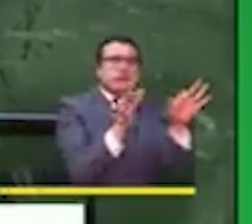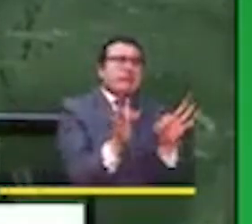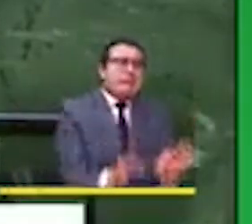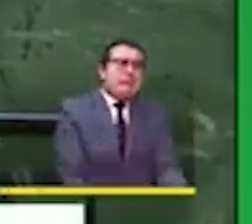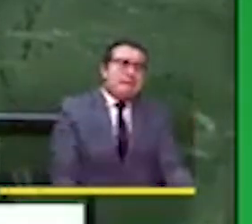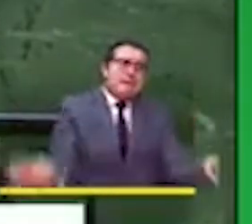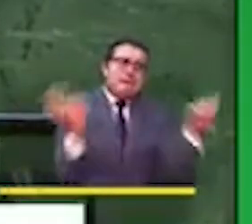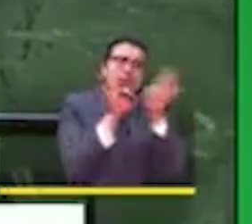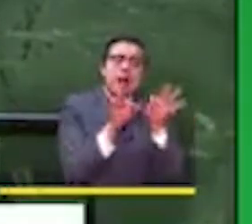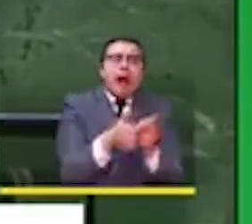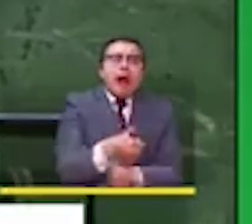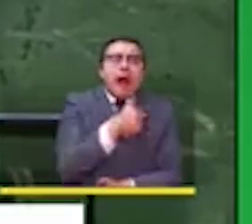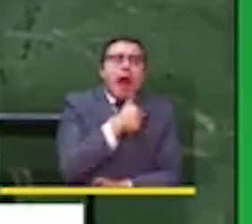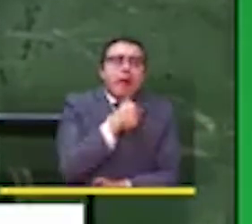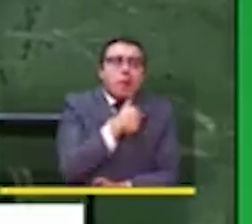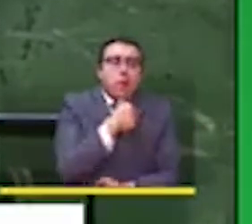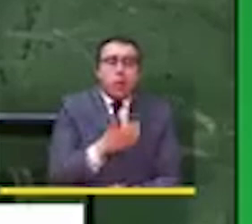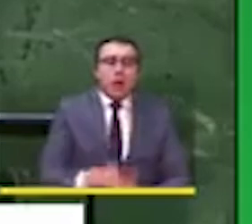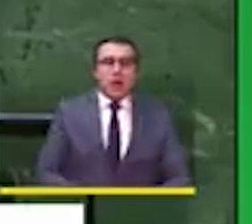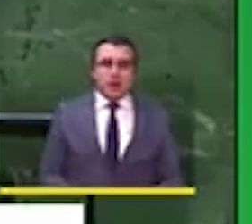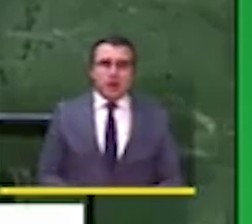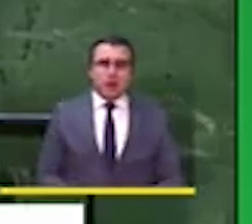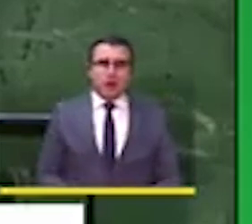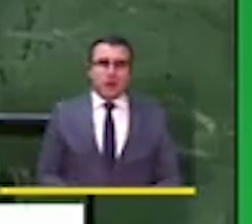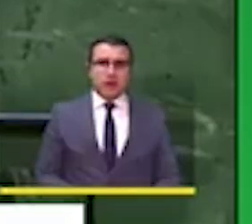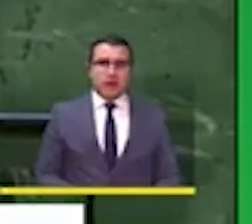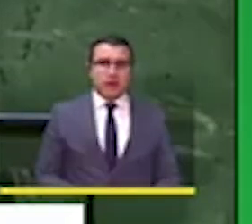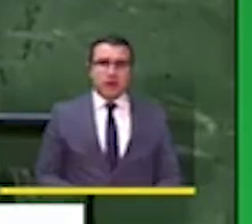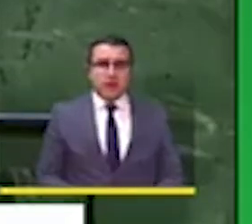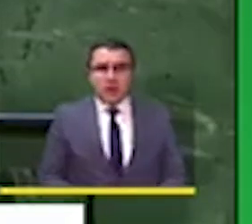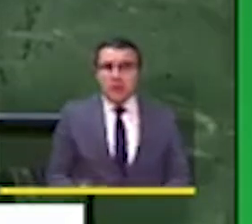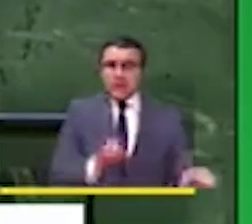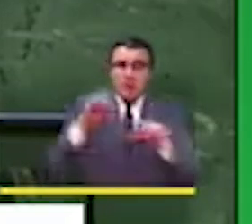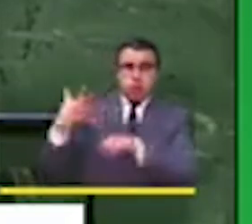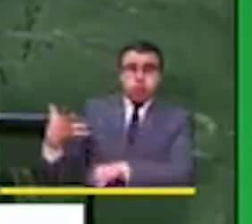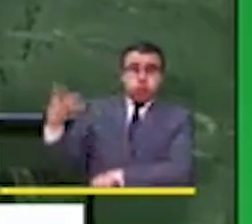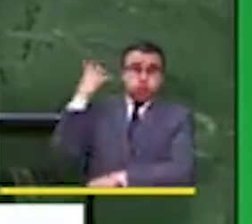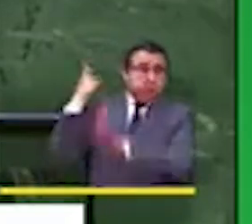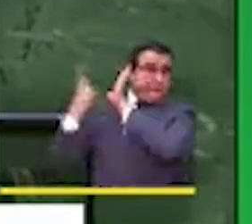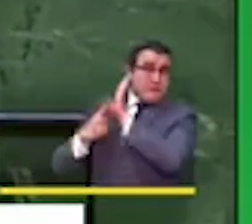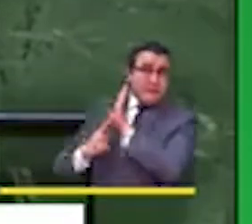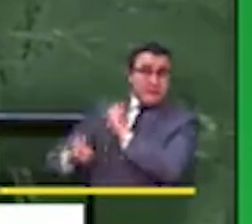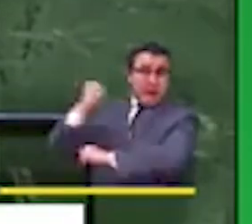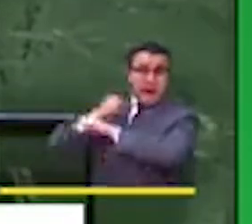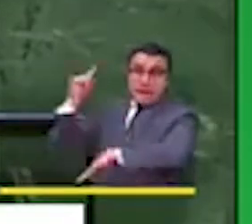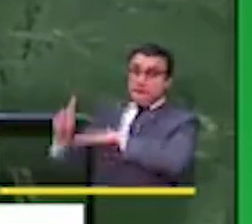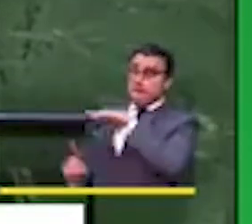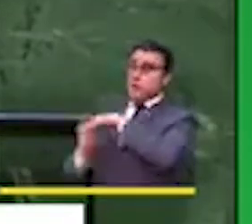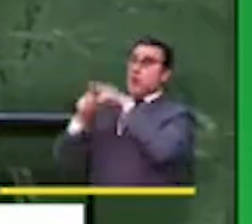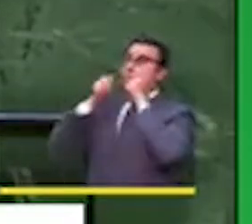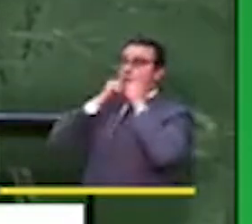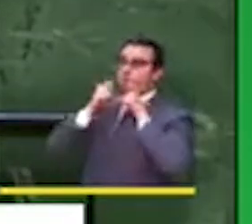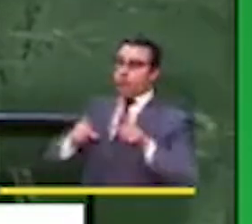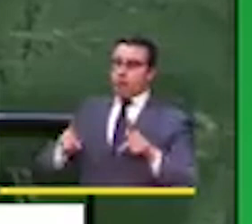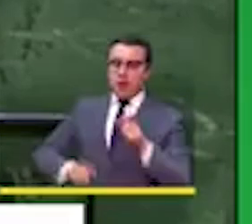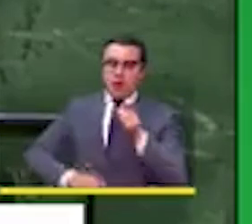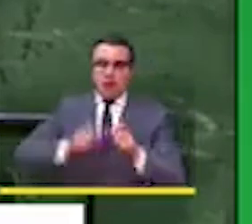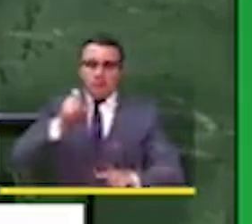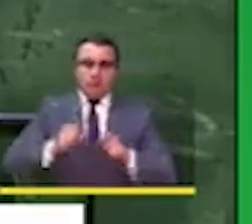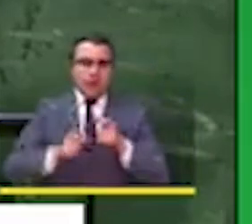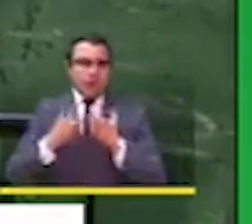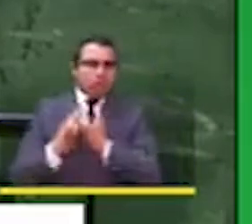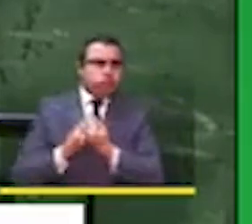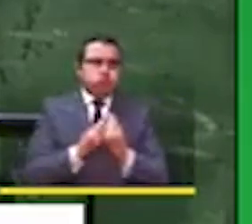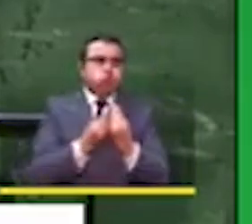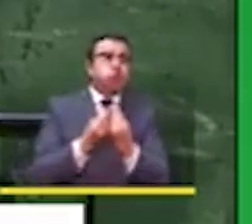agua. Como desde los inicios milenarios de la humanidad, los pueblos irán a donde queda algo